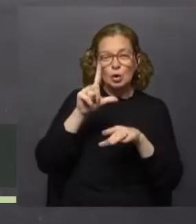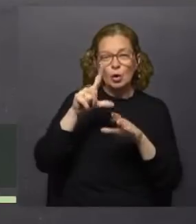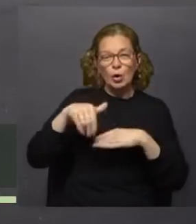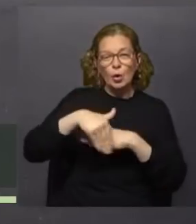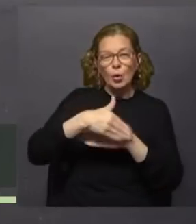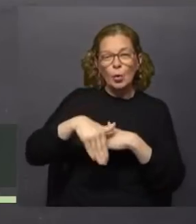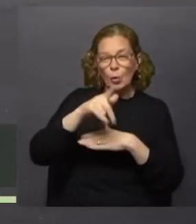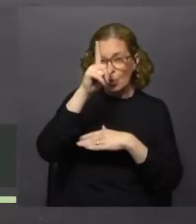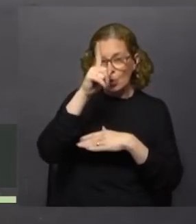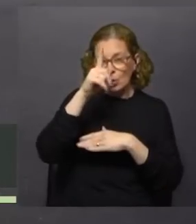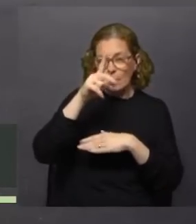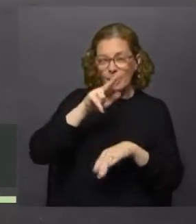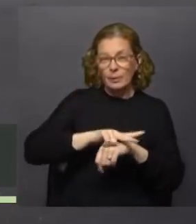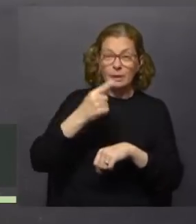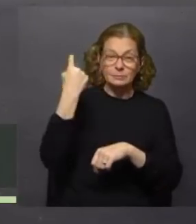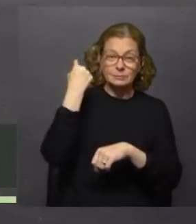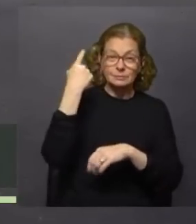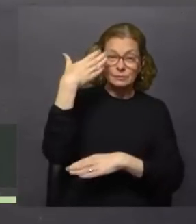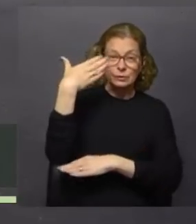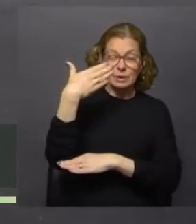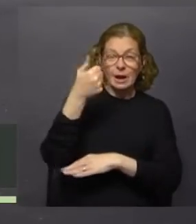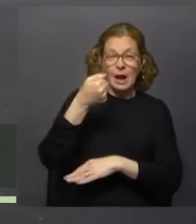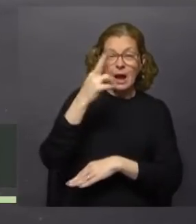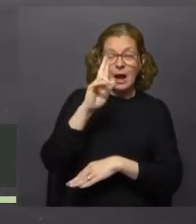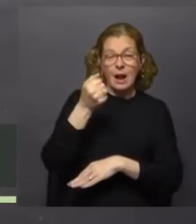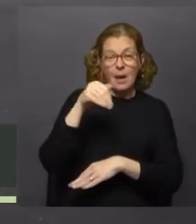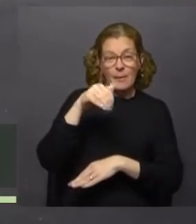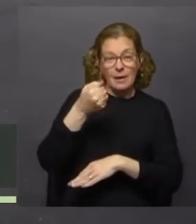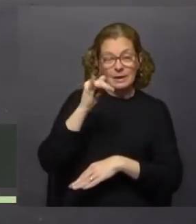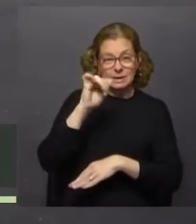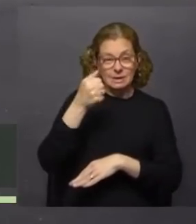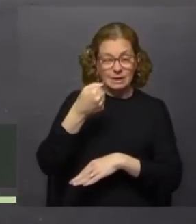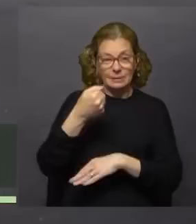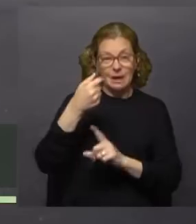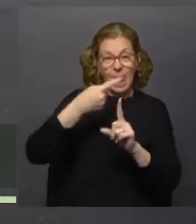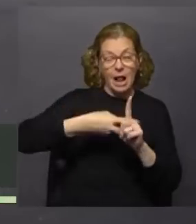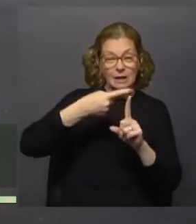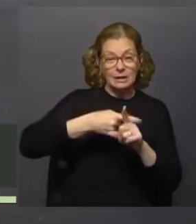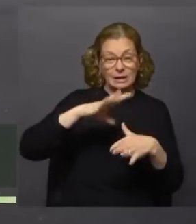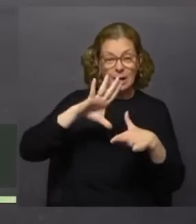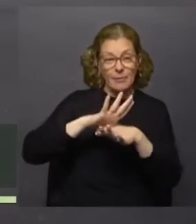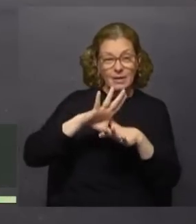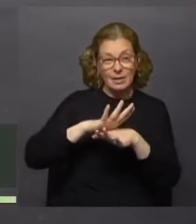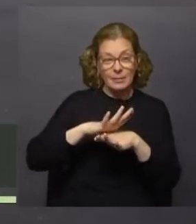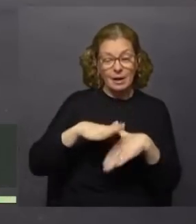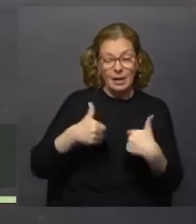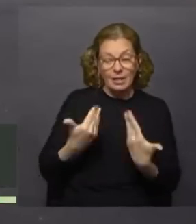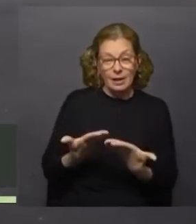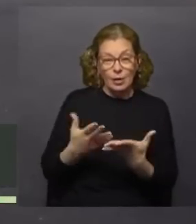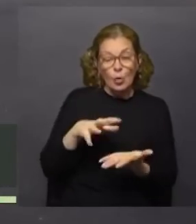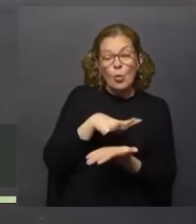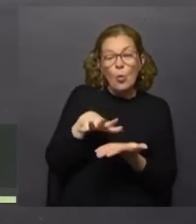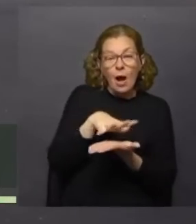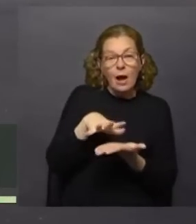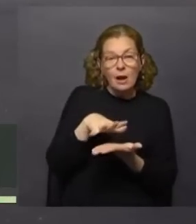Paraguay a mis espaldas el hotel aramaya un hotel que este alquilaba el mides para brindar justamente espacio